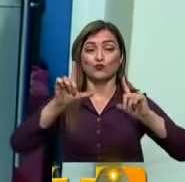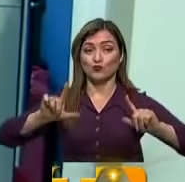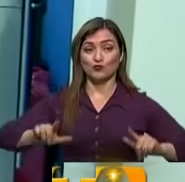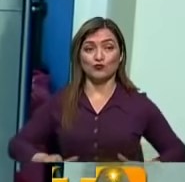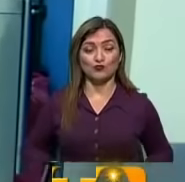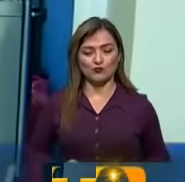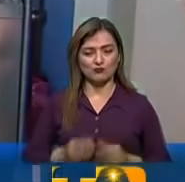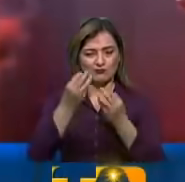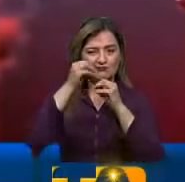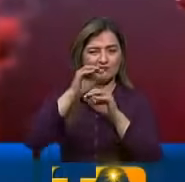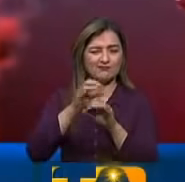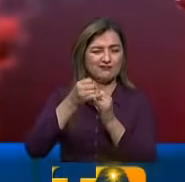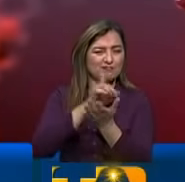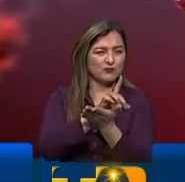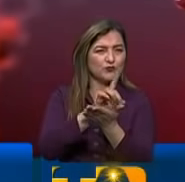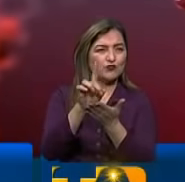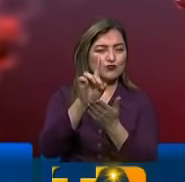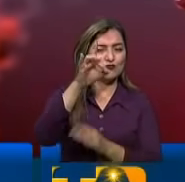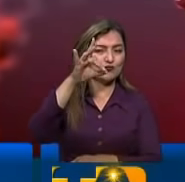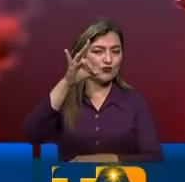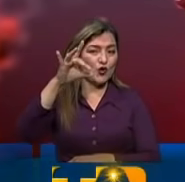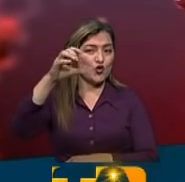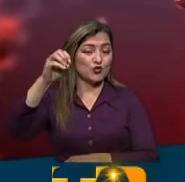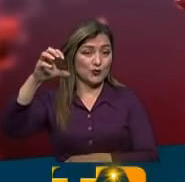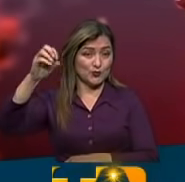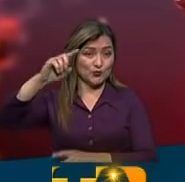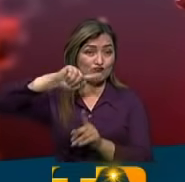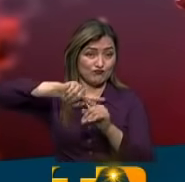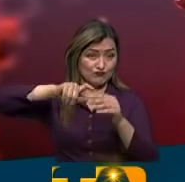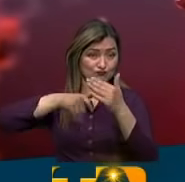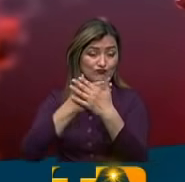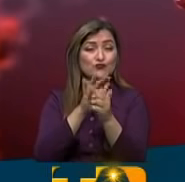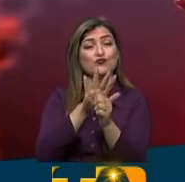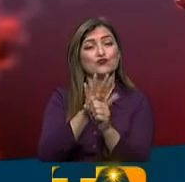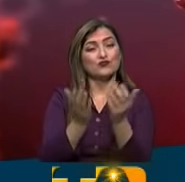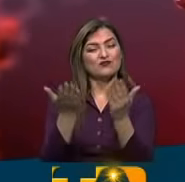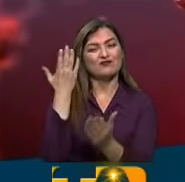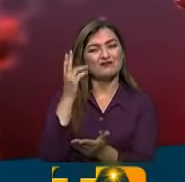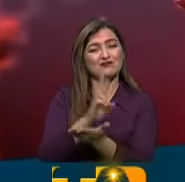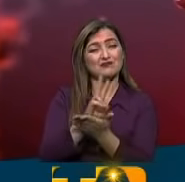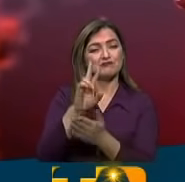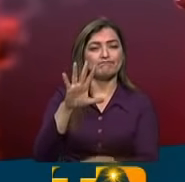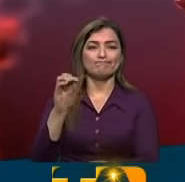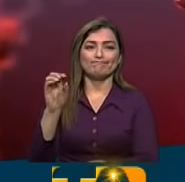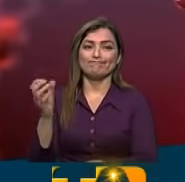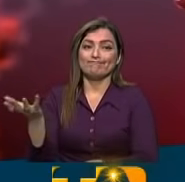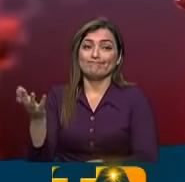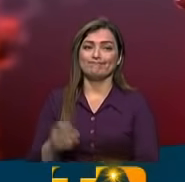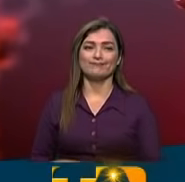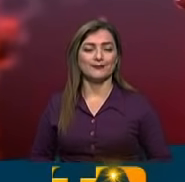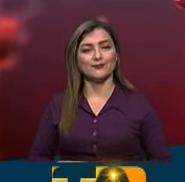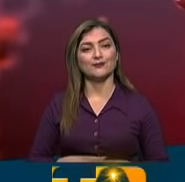Salud, se han reportado en esta última semana 800 casos nuevos, en comparación a dos semanas atrás, que se